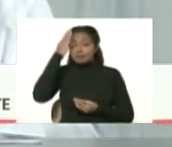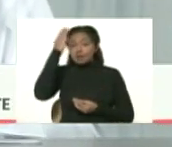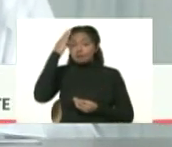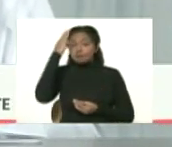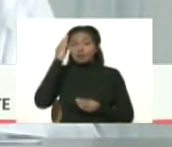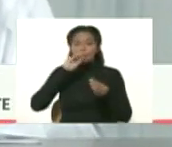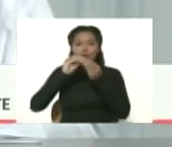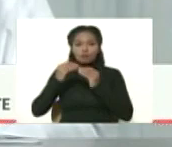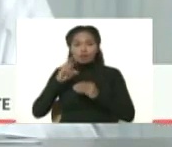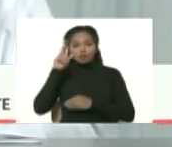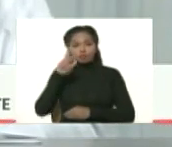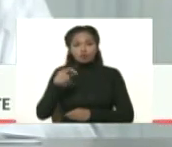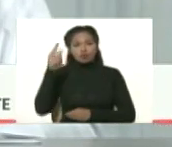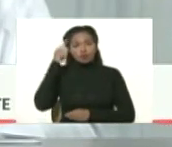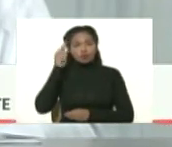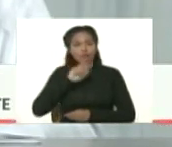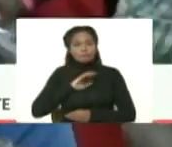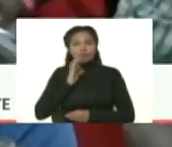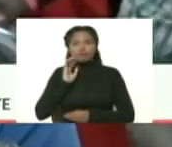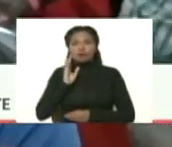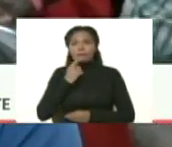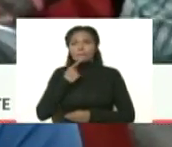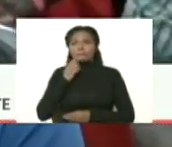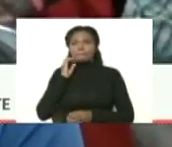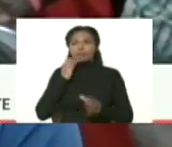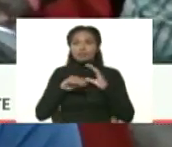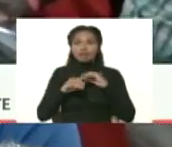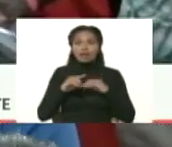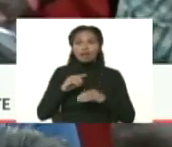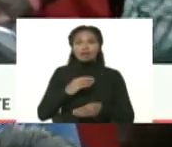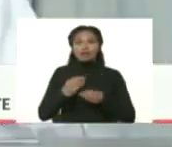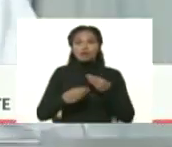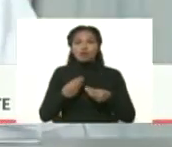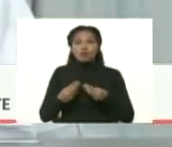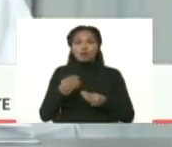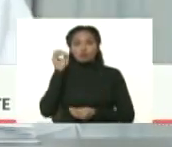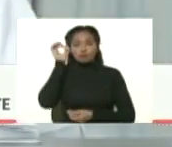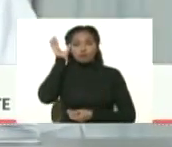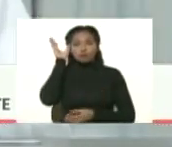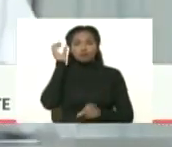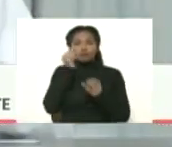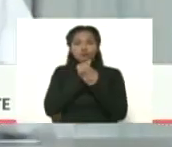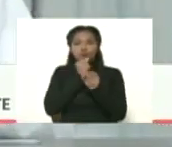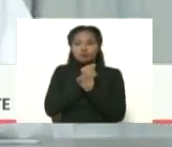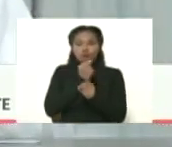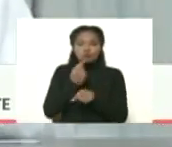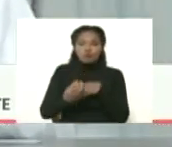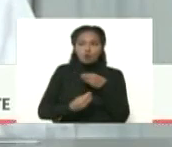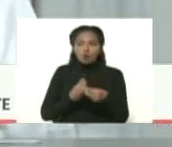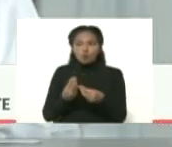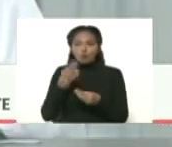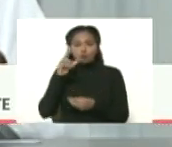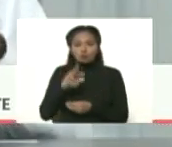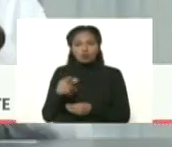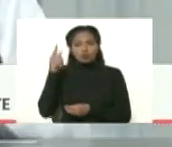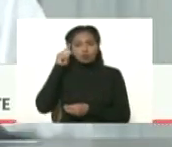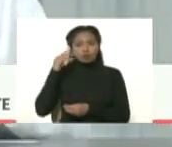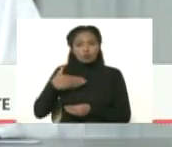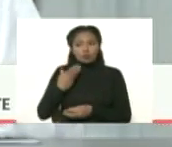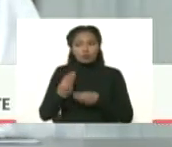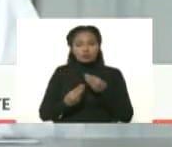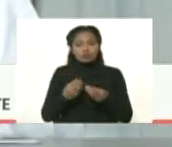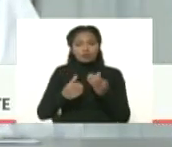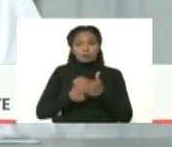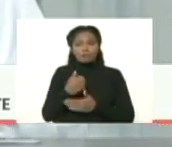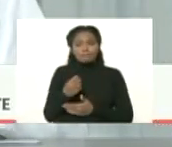mejorar todos los días mi discurso, mi mensaje, mi capacidad de trabajo, cómo todos los días puedo hacer más